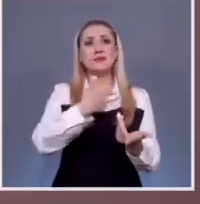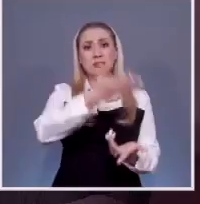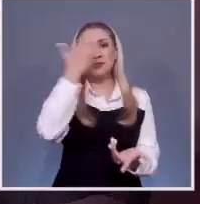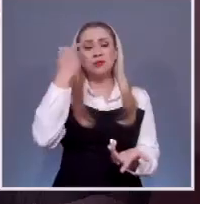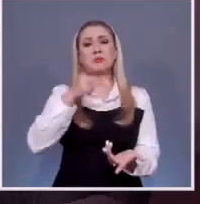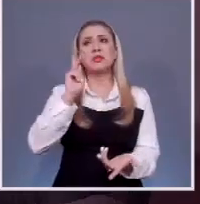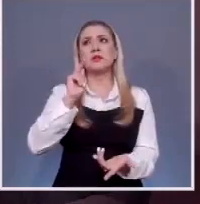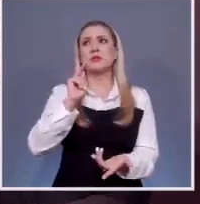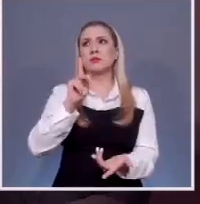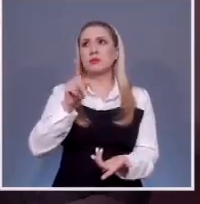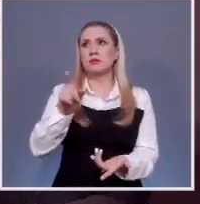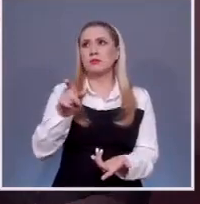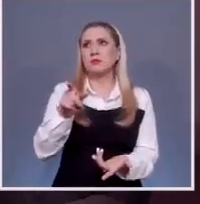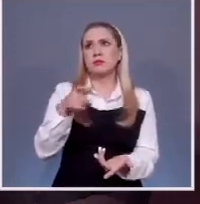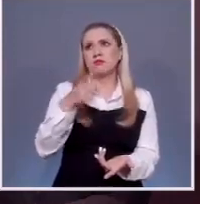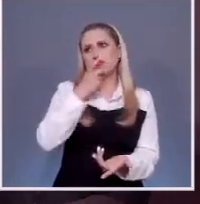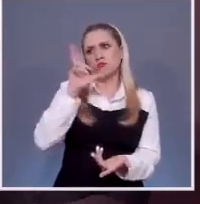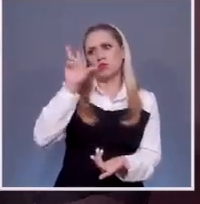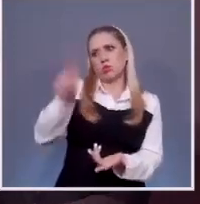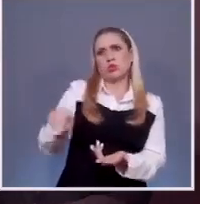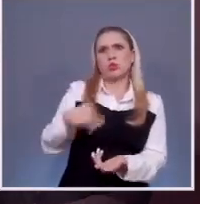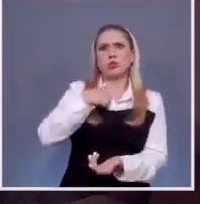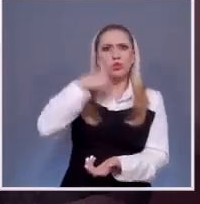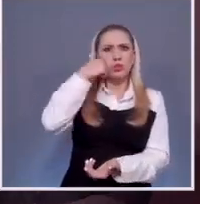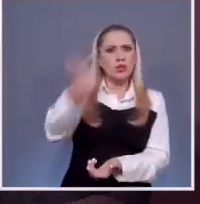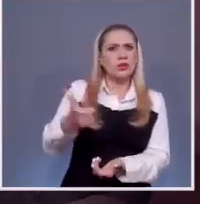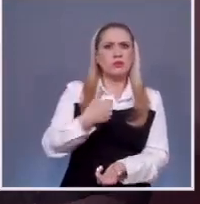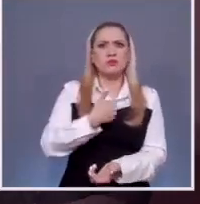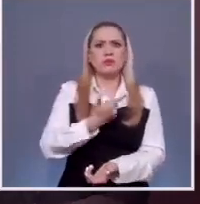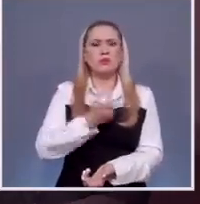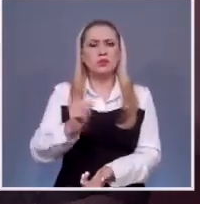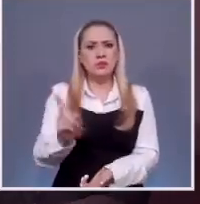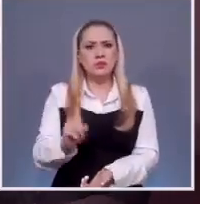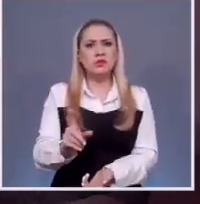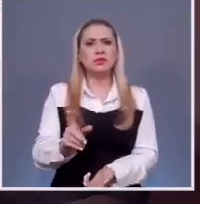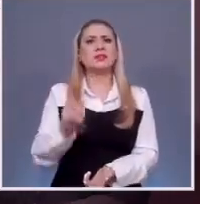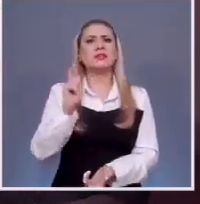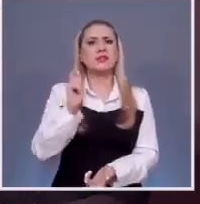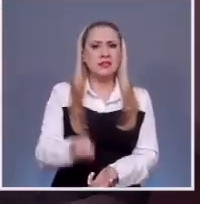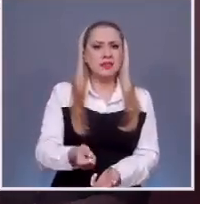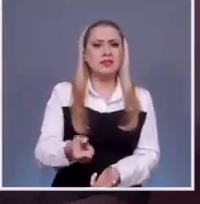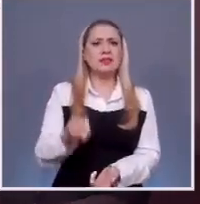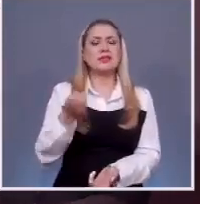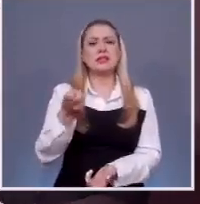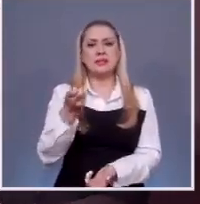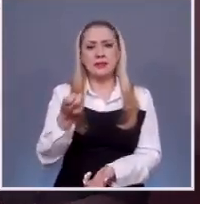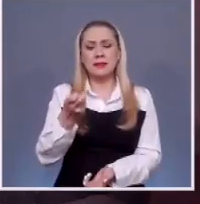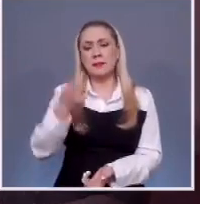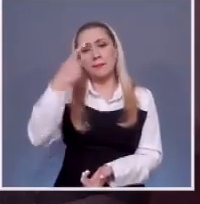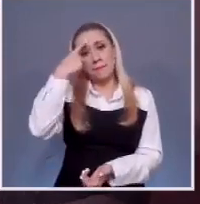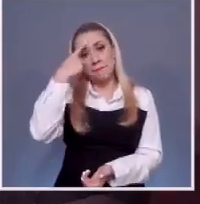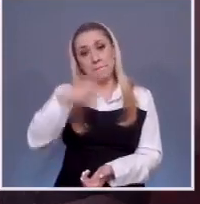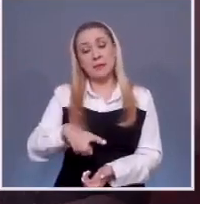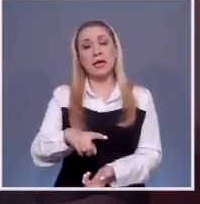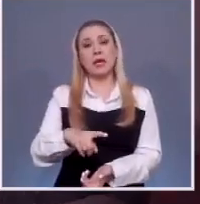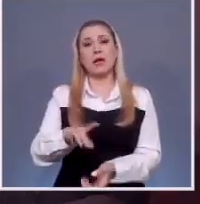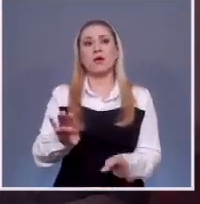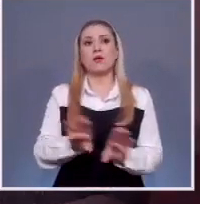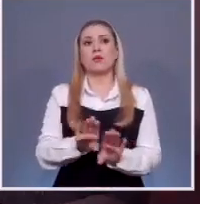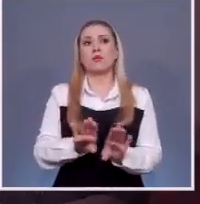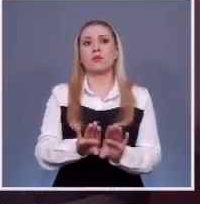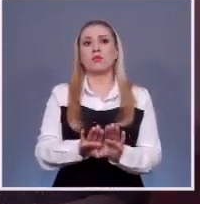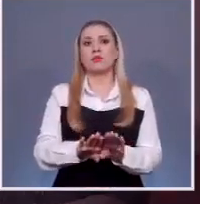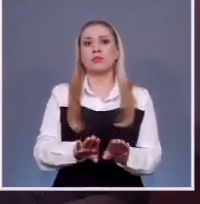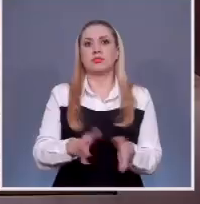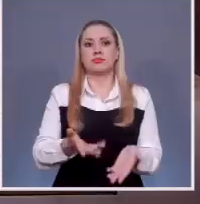es lo que yo quiero, esto es lo que yo prefiero, sino lo asume también. Entonces es una falta de información que viene desde etapas muy tempranas de la niñez. Yo